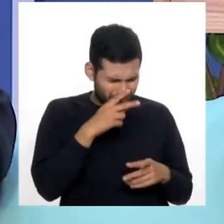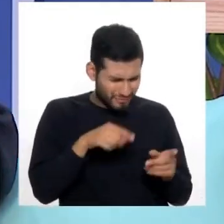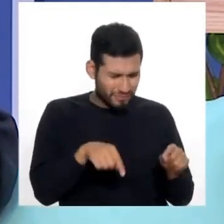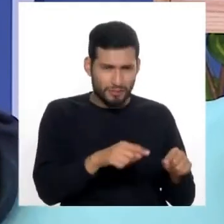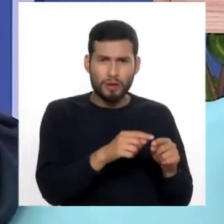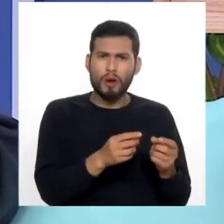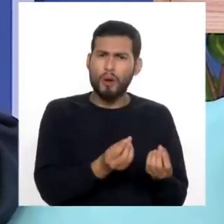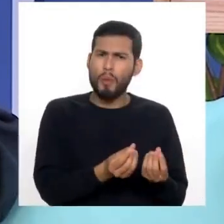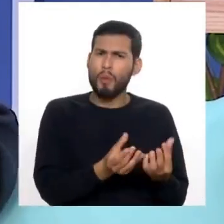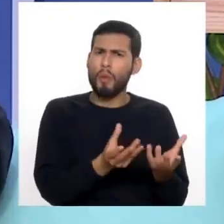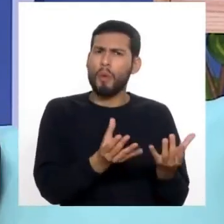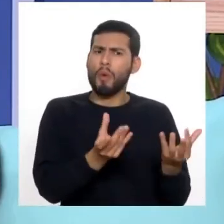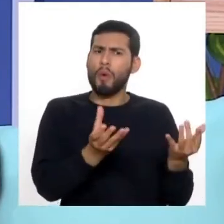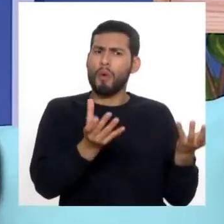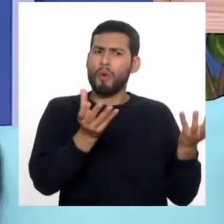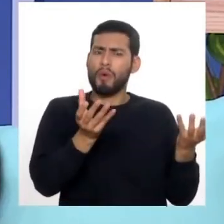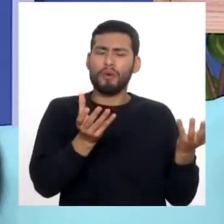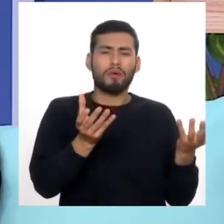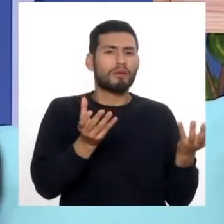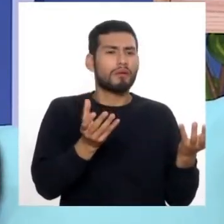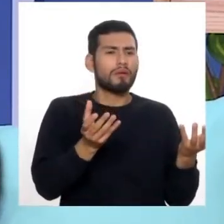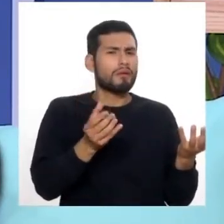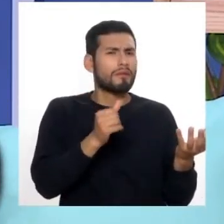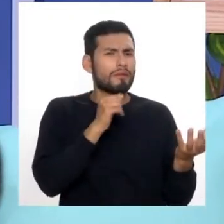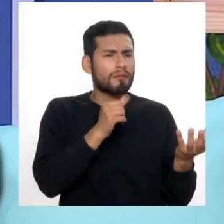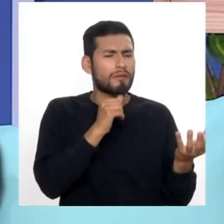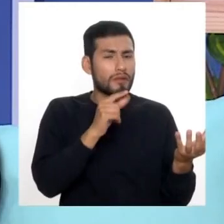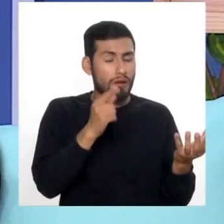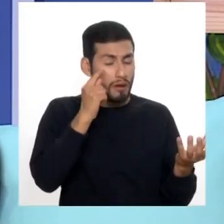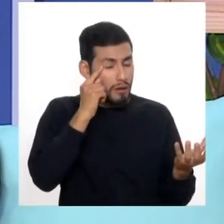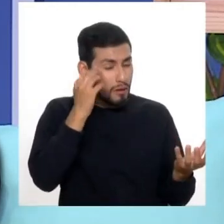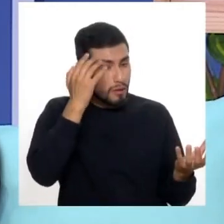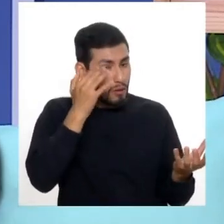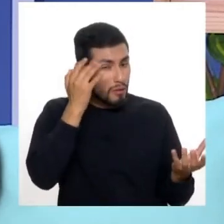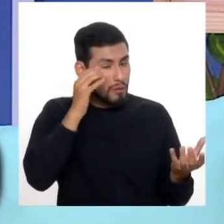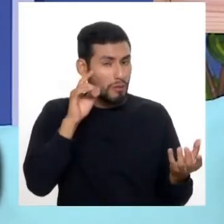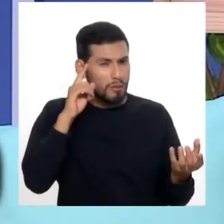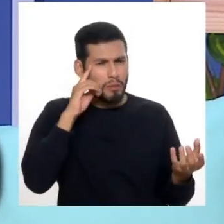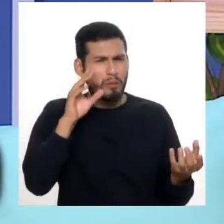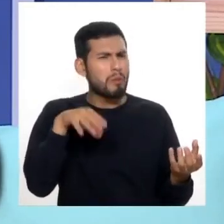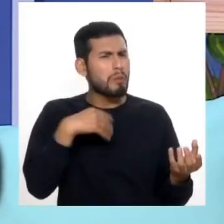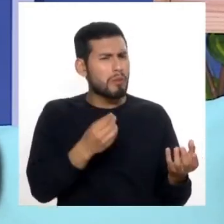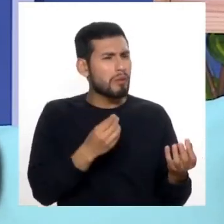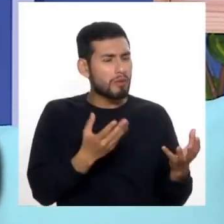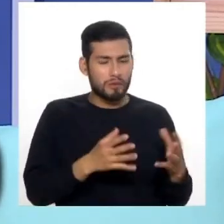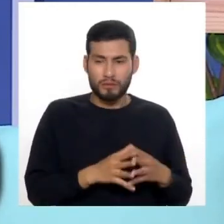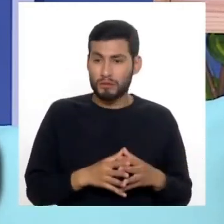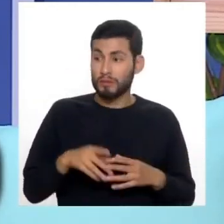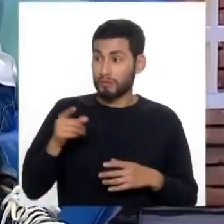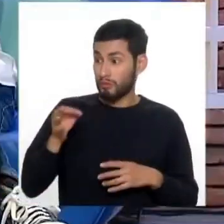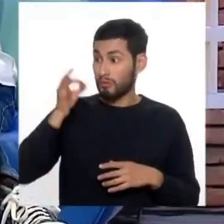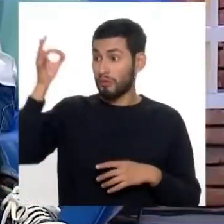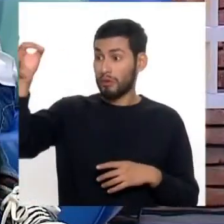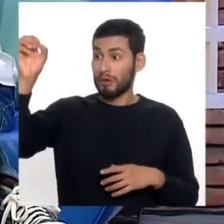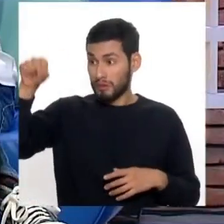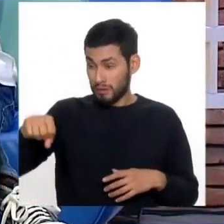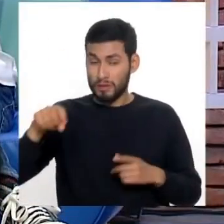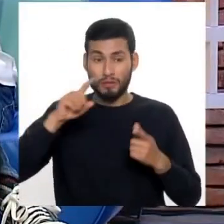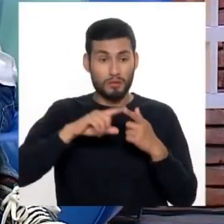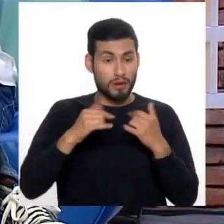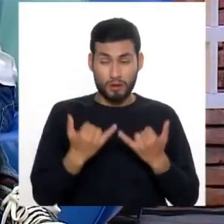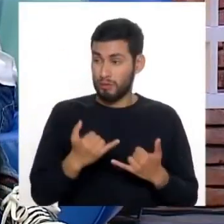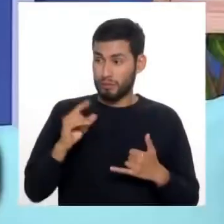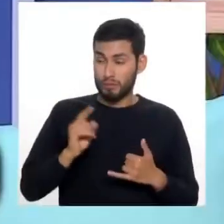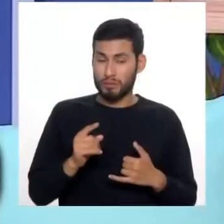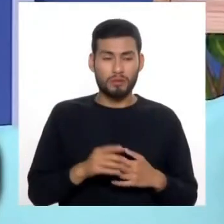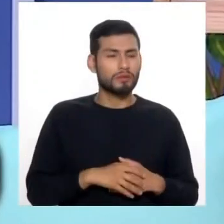ha crecido. Todavía no hay algunas hipótesis en relación por qué está sucediendo. Eso es buenísimo para el futuro, pero no para capturarlos